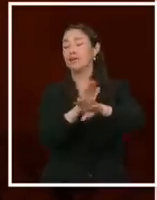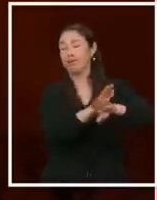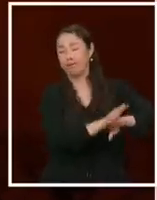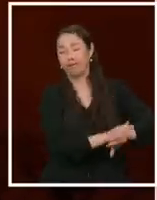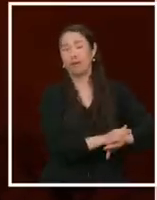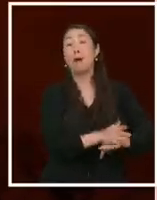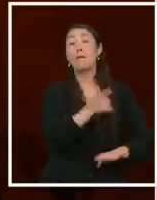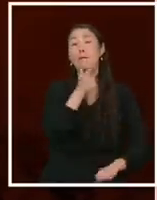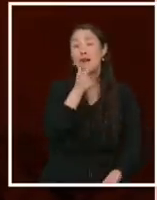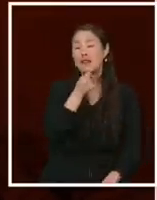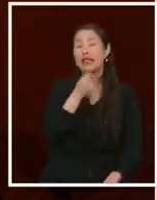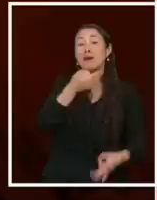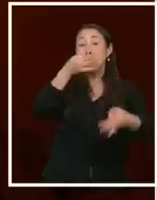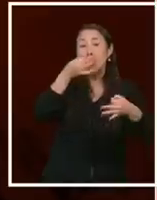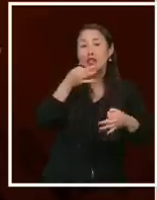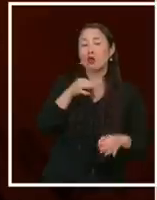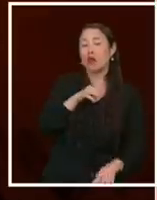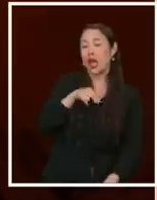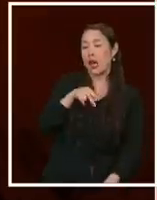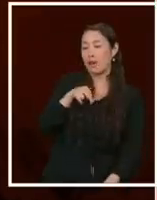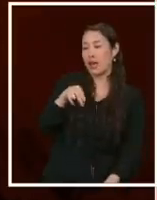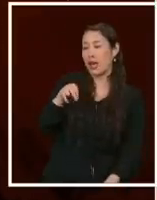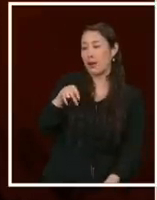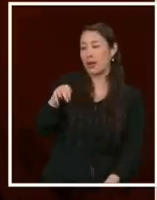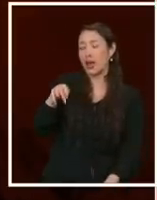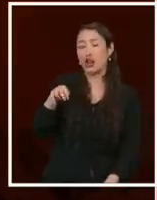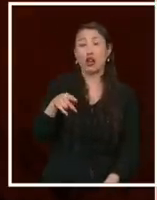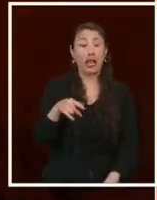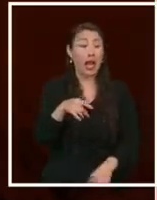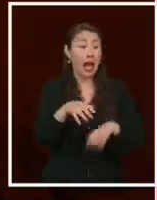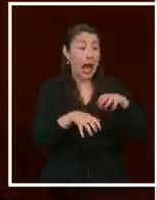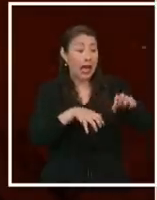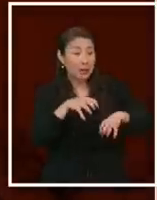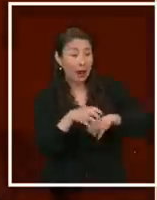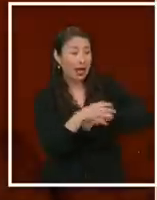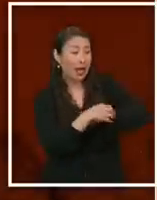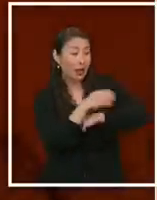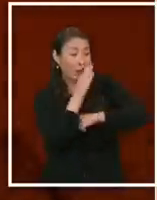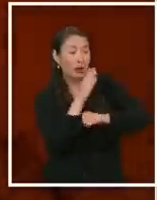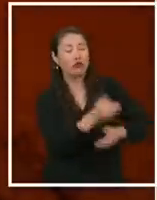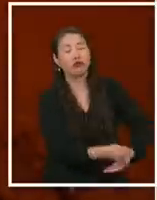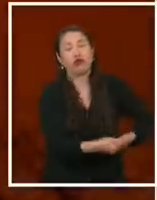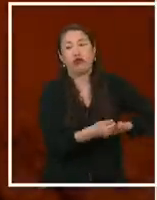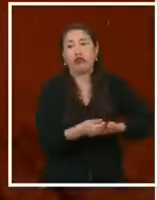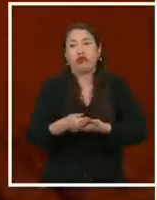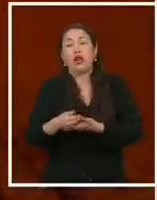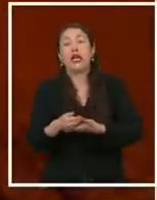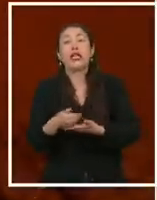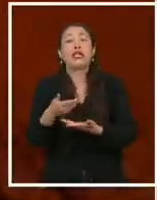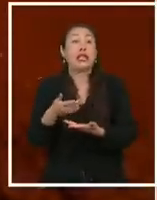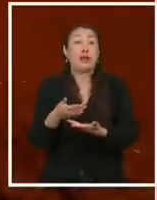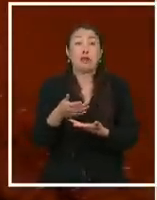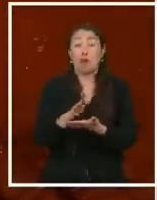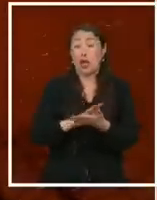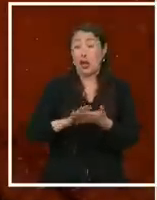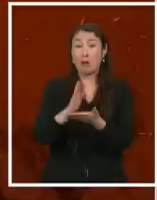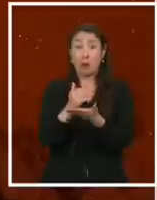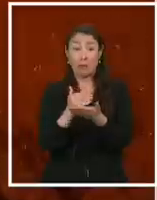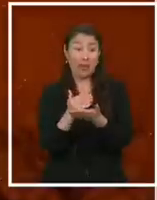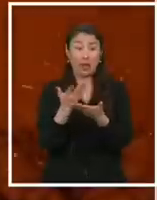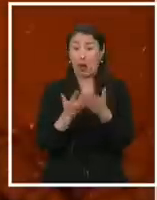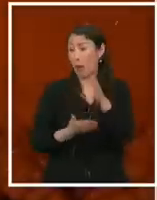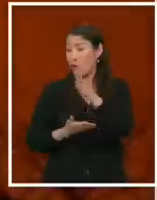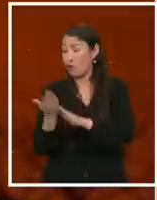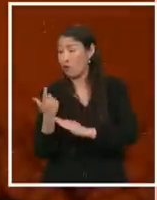proteger la vida de las personas y de las familias, evacuar con las mascotas, evacuar con un plan. Quienes no tengan desarrollado un plan deben conversarlo brevemente y